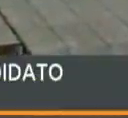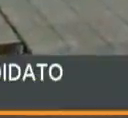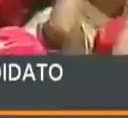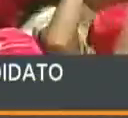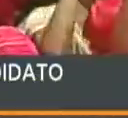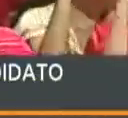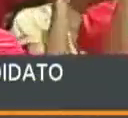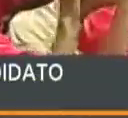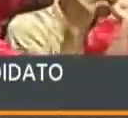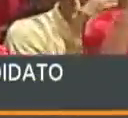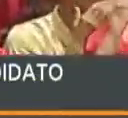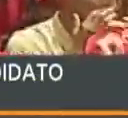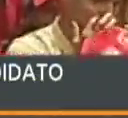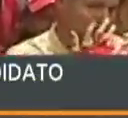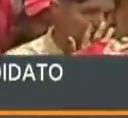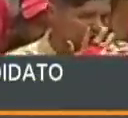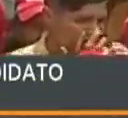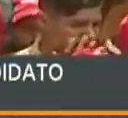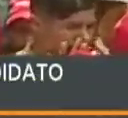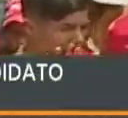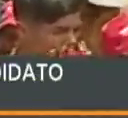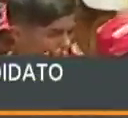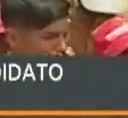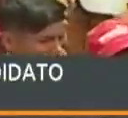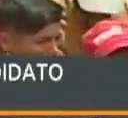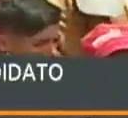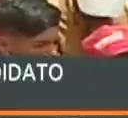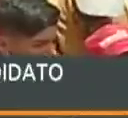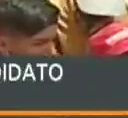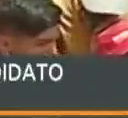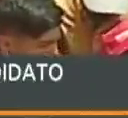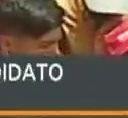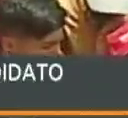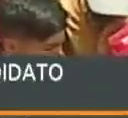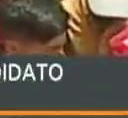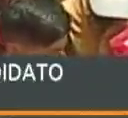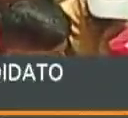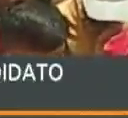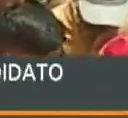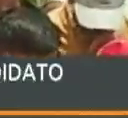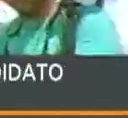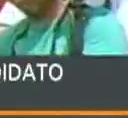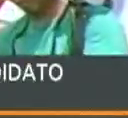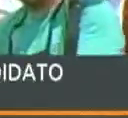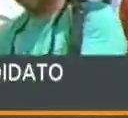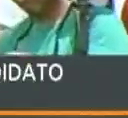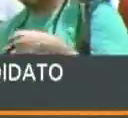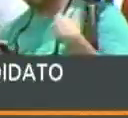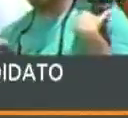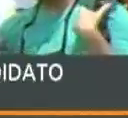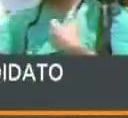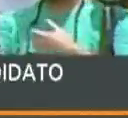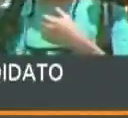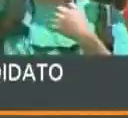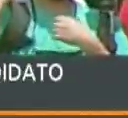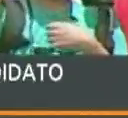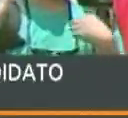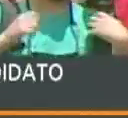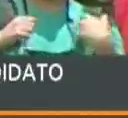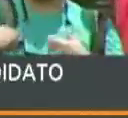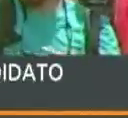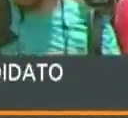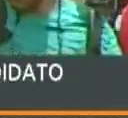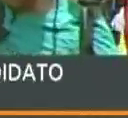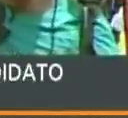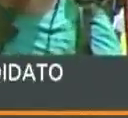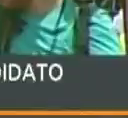esta es la fuerza de Amazonas, la fuerza que nació a partir del 15 de